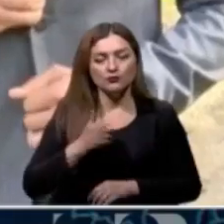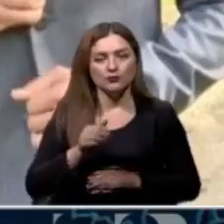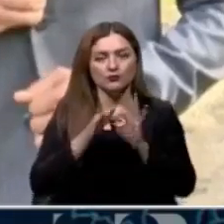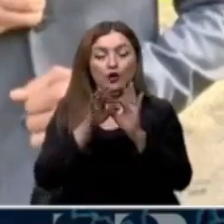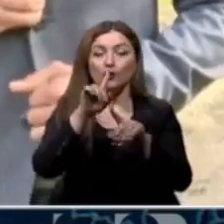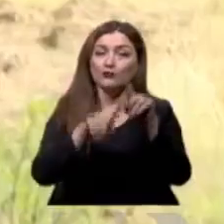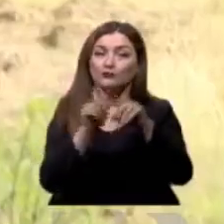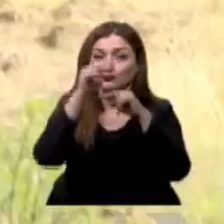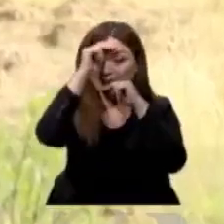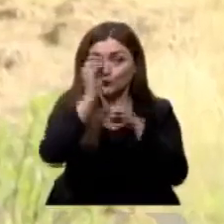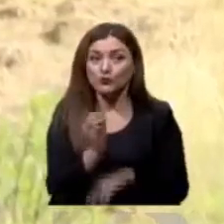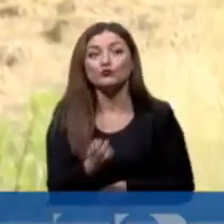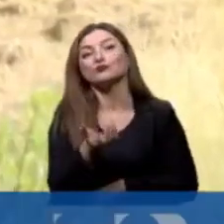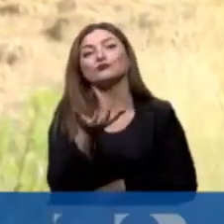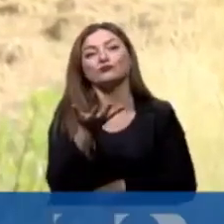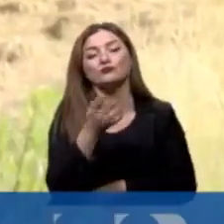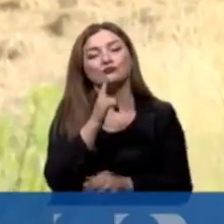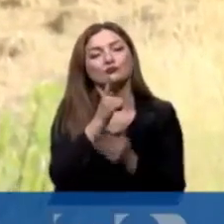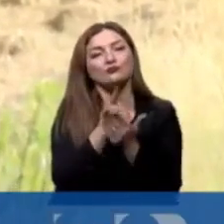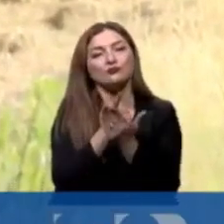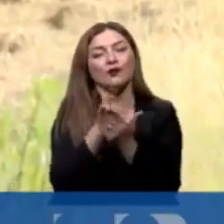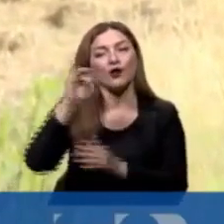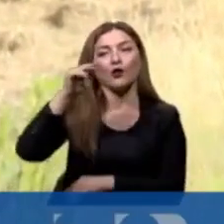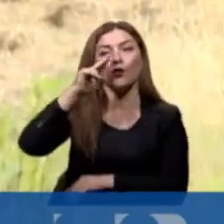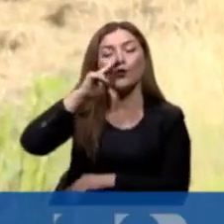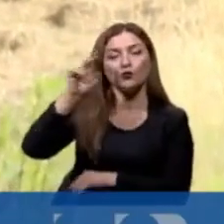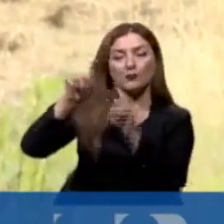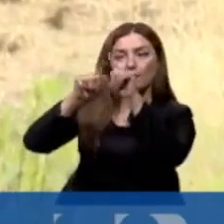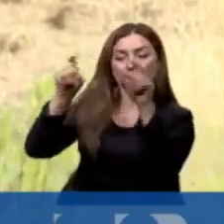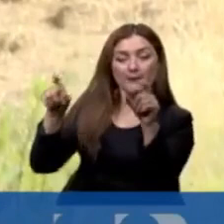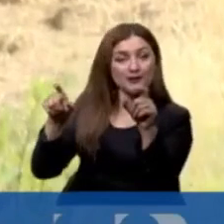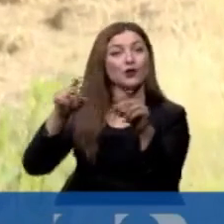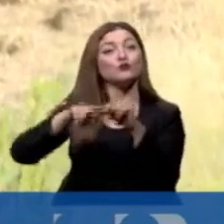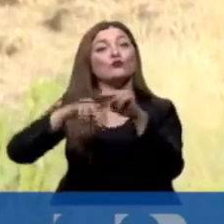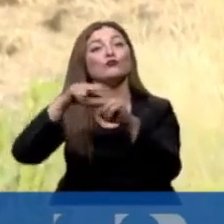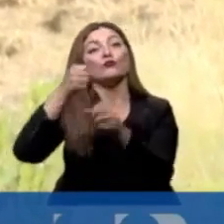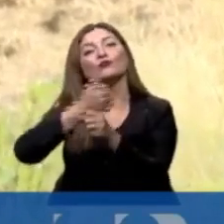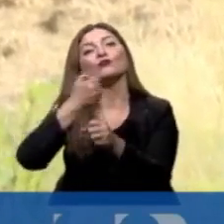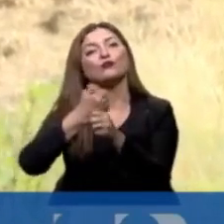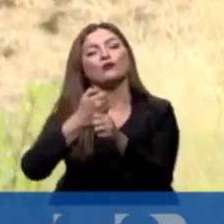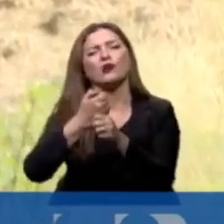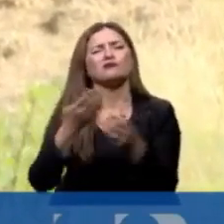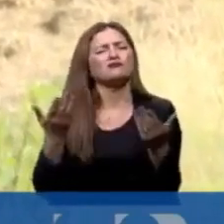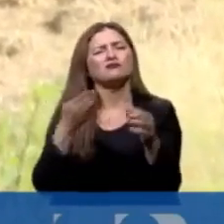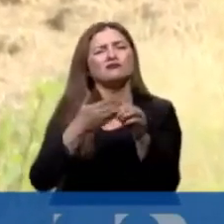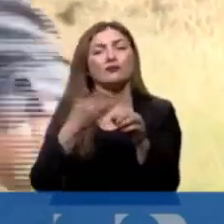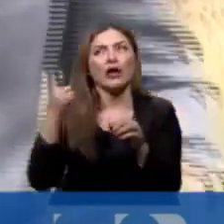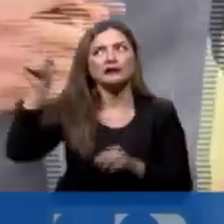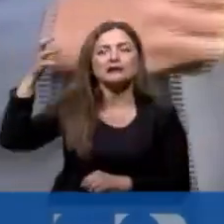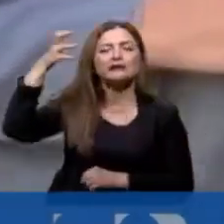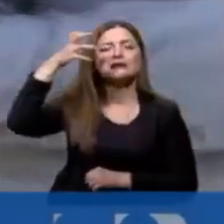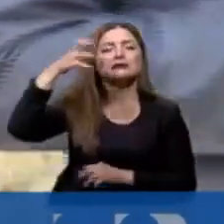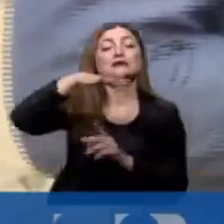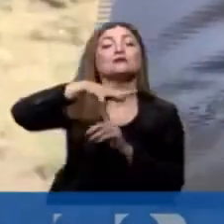Señoras, amigos televidentes, muy buenos días. Es así, desde junio la EMOP está realizando estos trabajos a propósito del verano. Acá